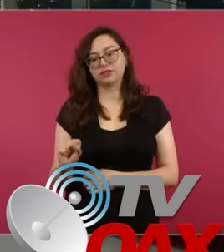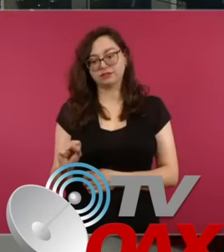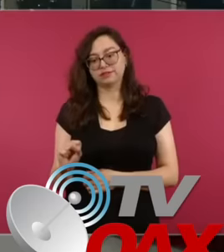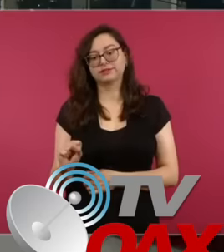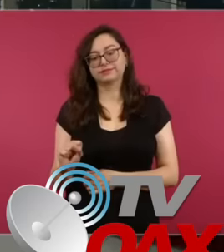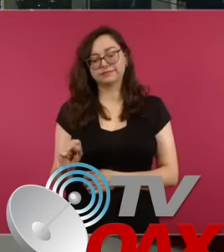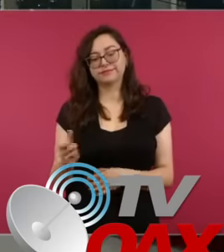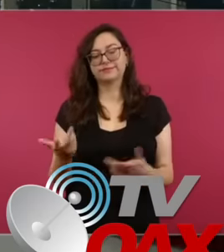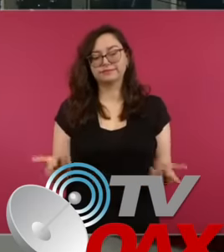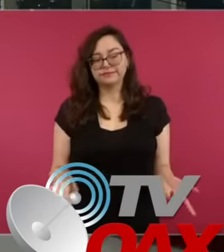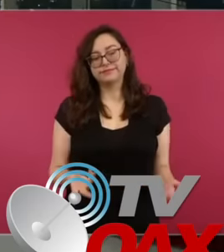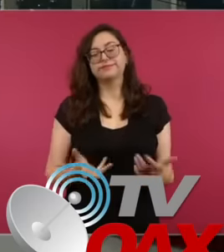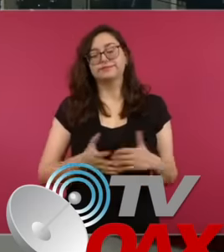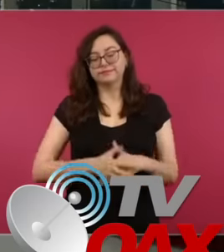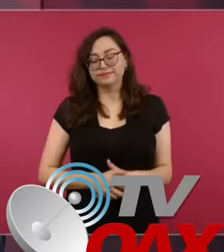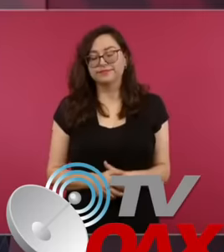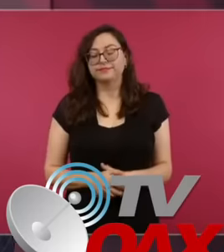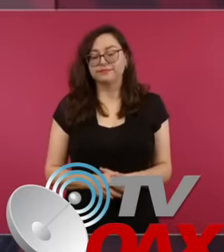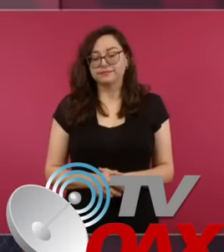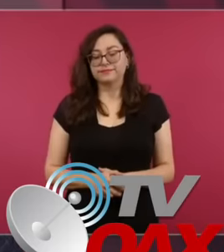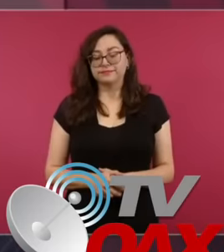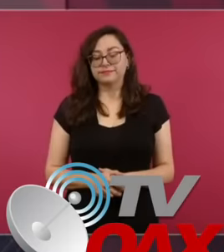de pensiones.